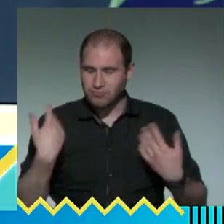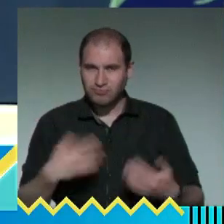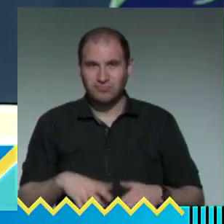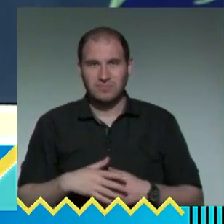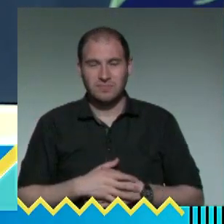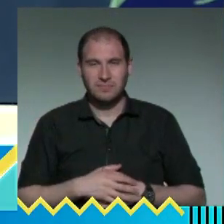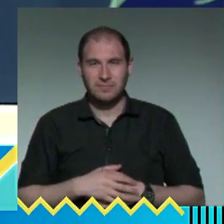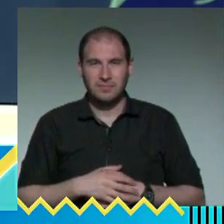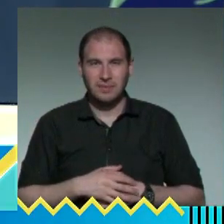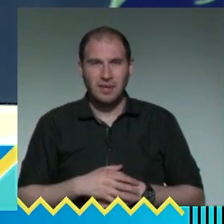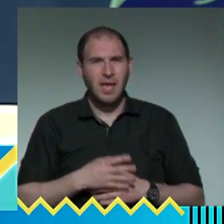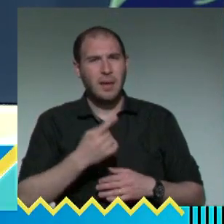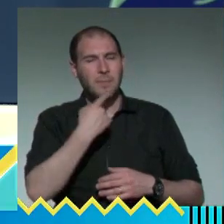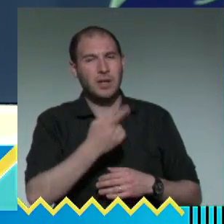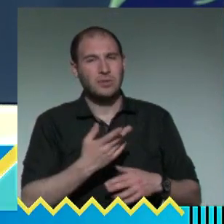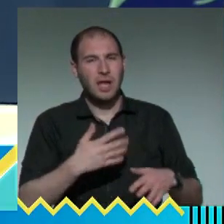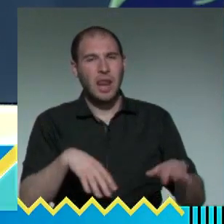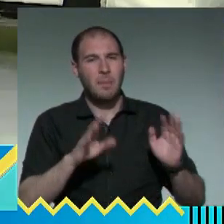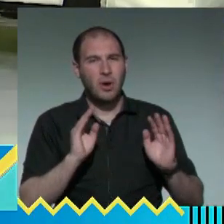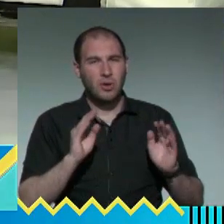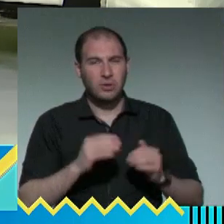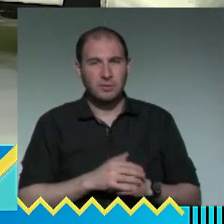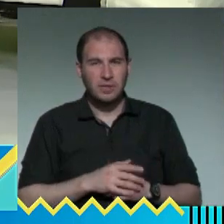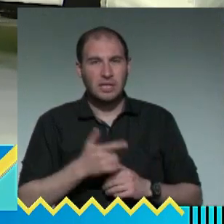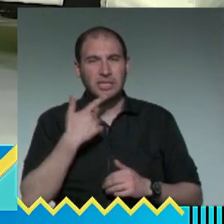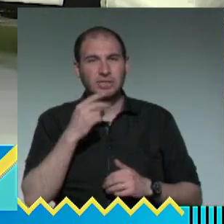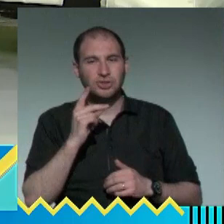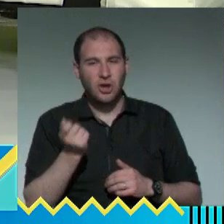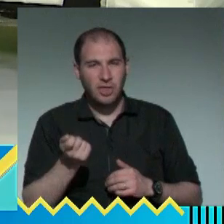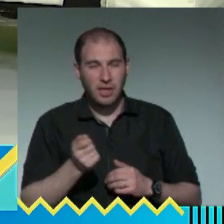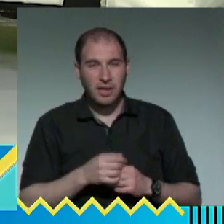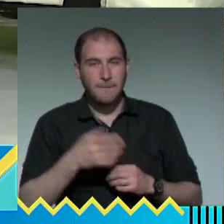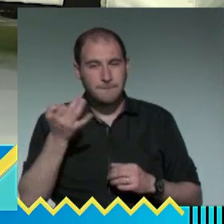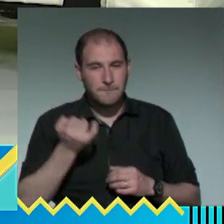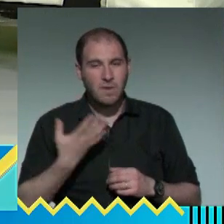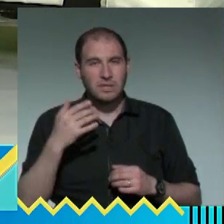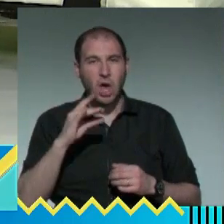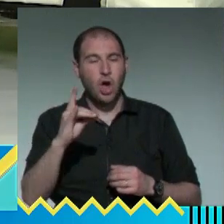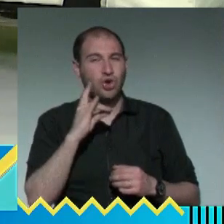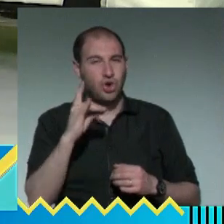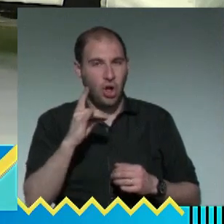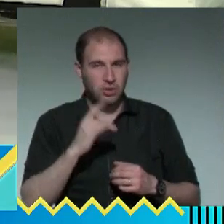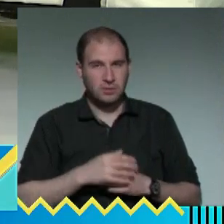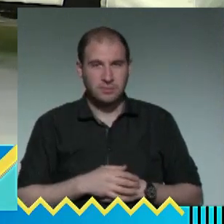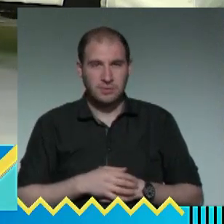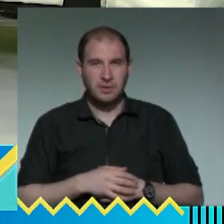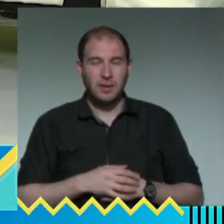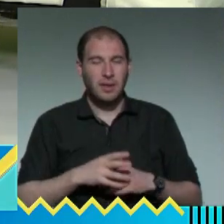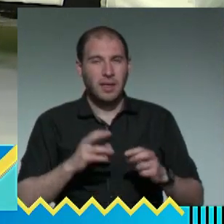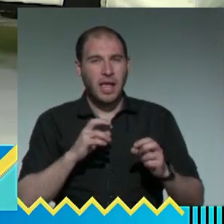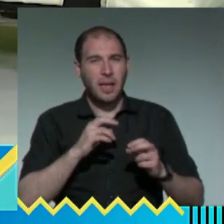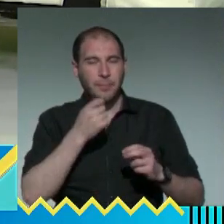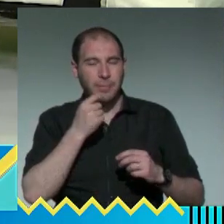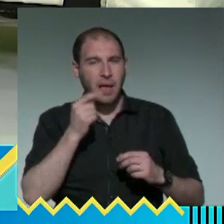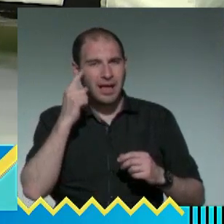muy grande. ¿Se puede decir que en algún punto Soda profesionalizó el rock en algún punto? En esto de tener